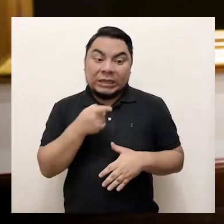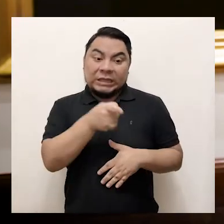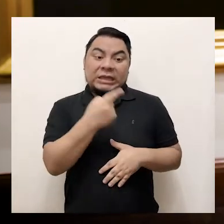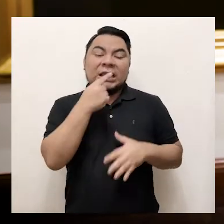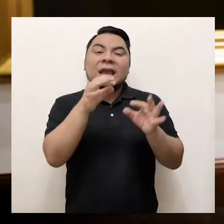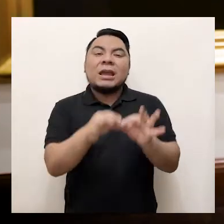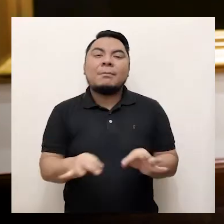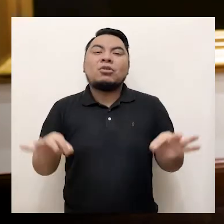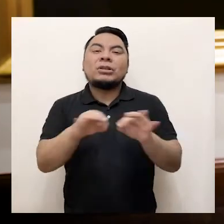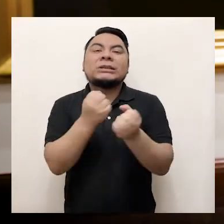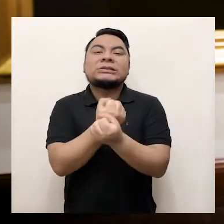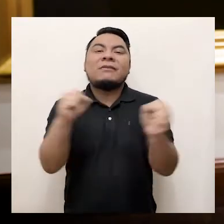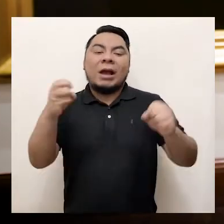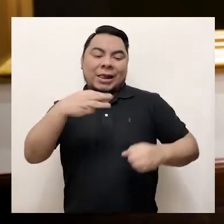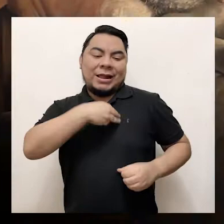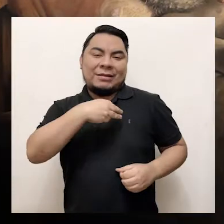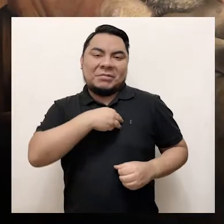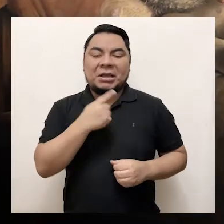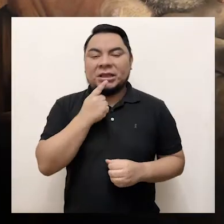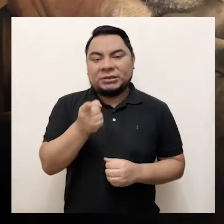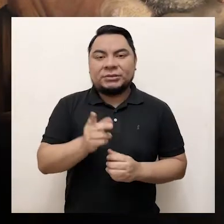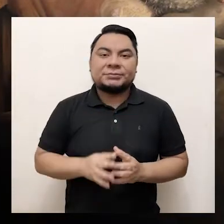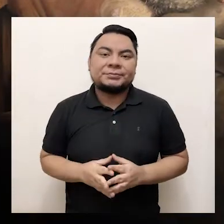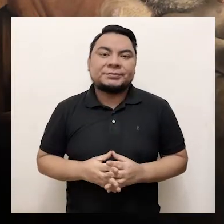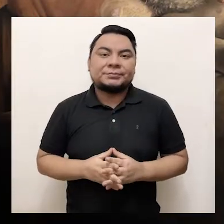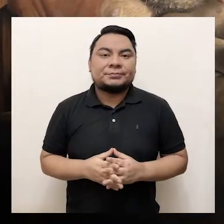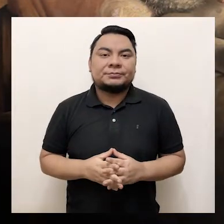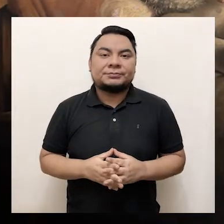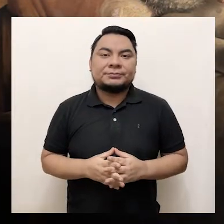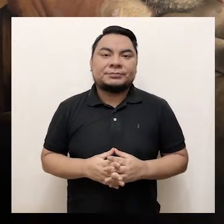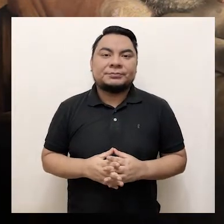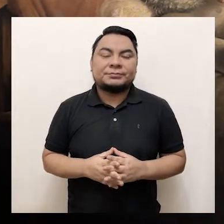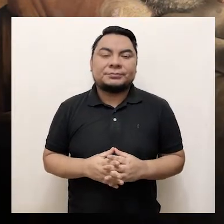lo importante es salvar el alma.